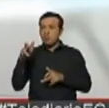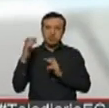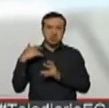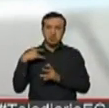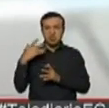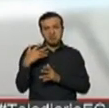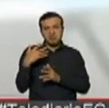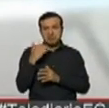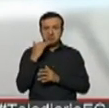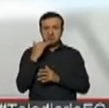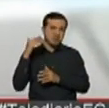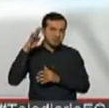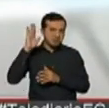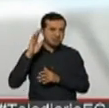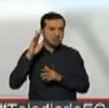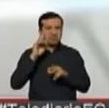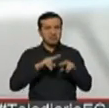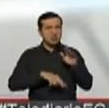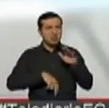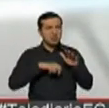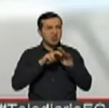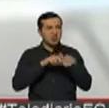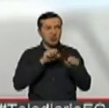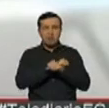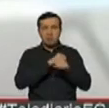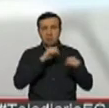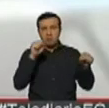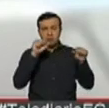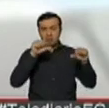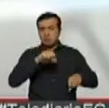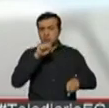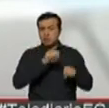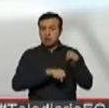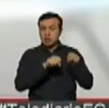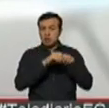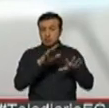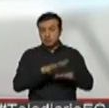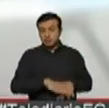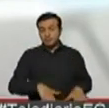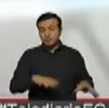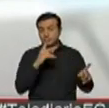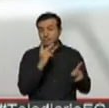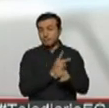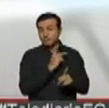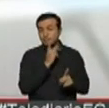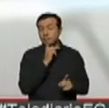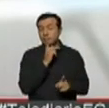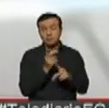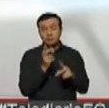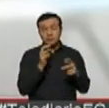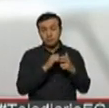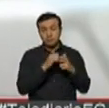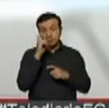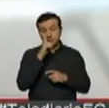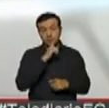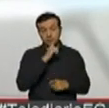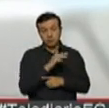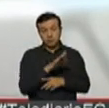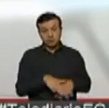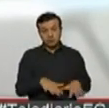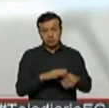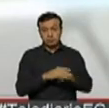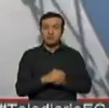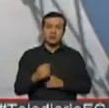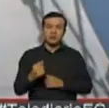falta de ingeniería genera estas bocaminas poco adecuadas para el uso del ser humano y se producen estos accidentes como lo mencionaba la ministra. Pero